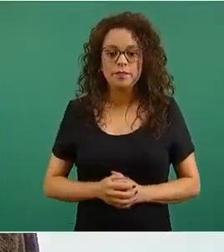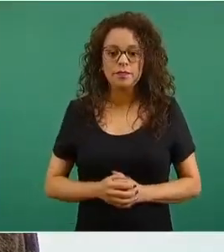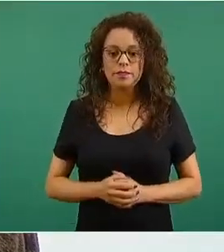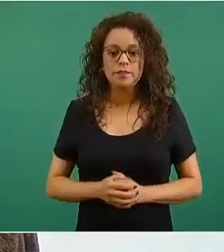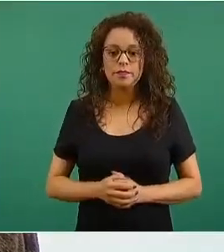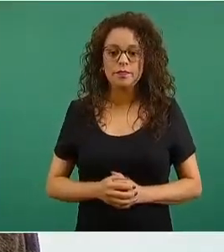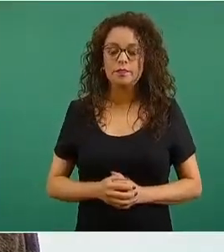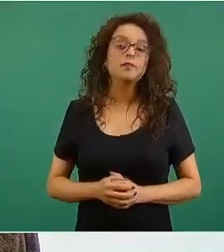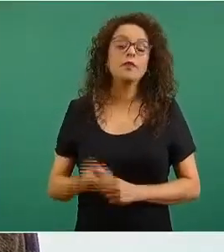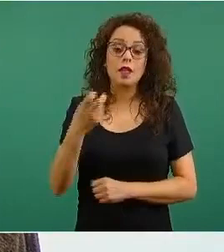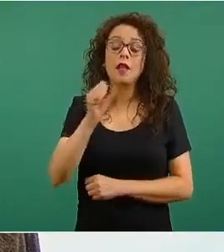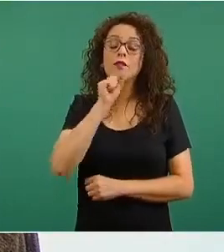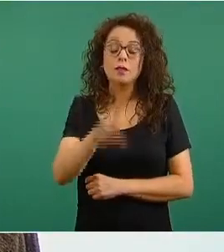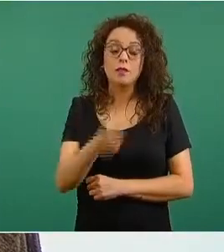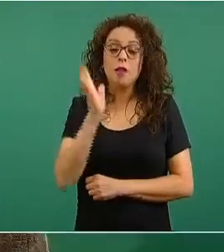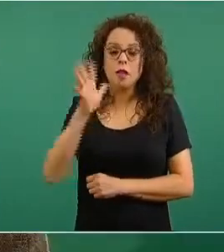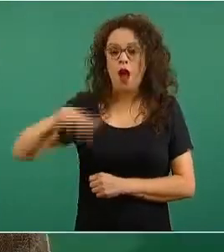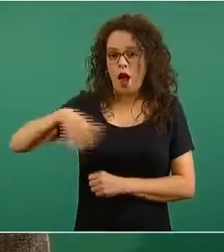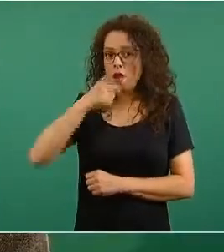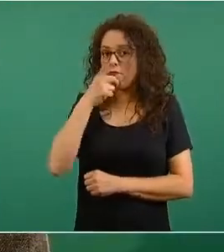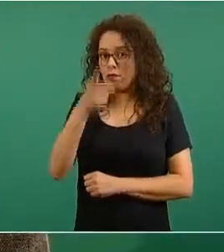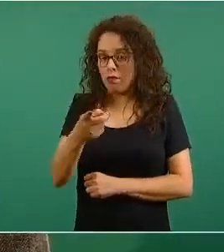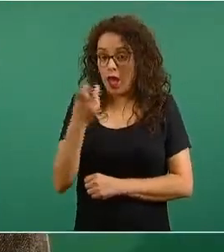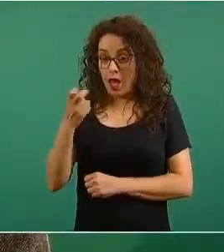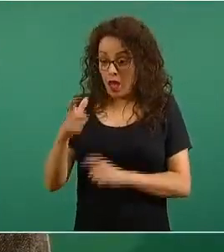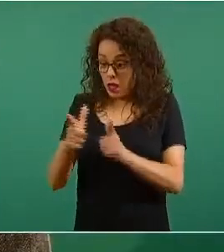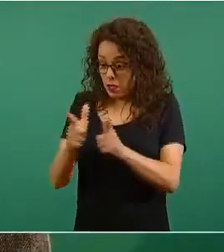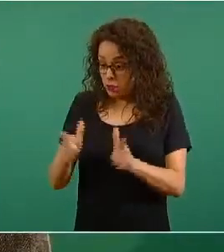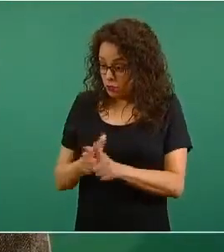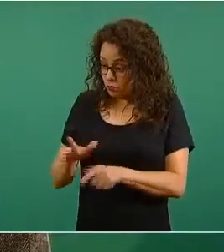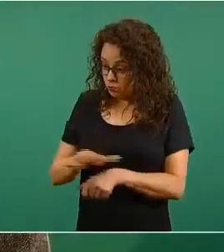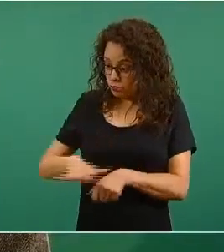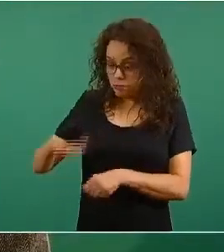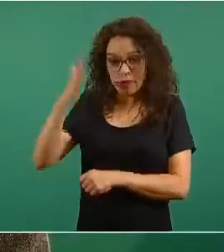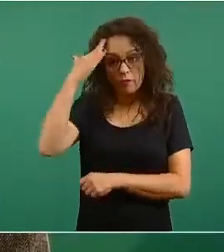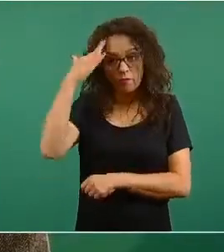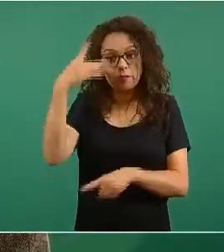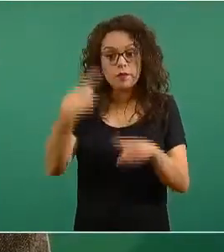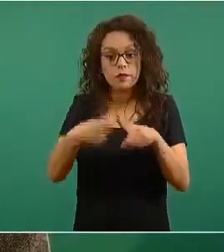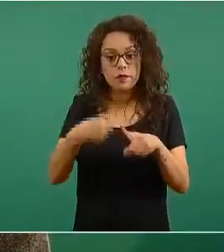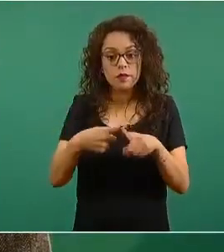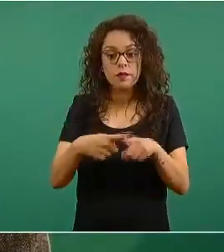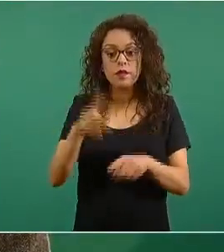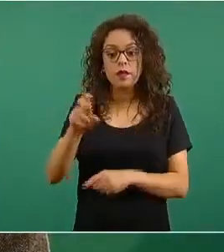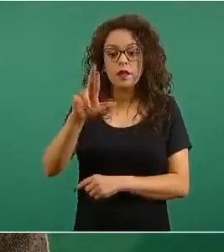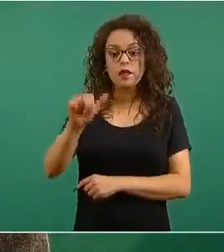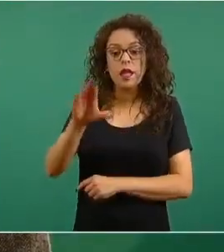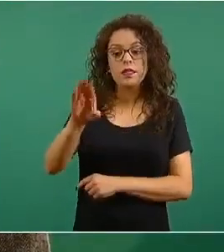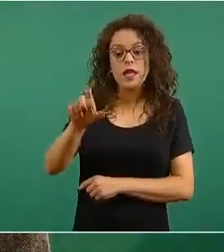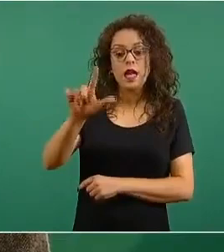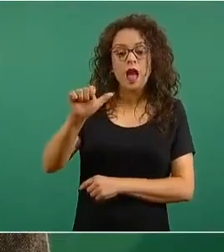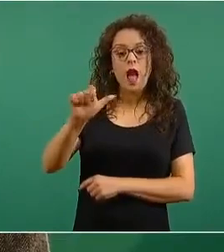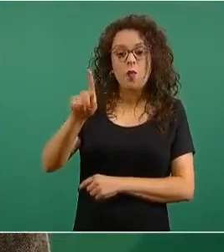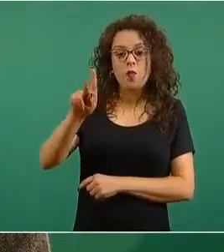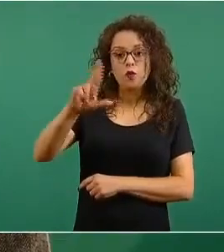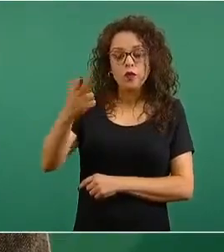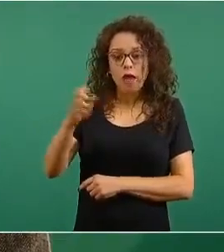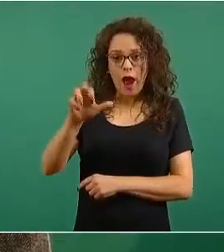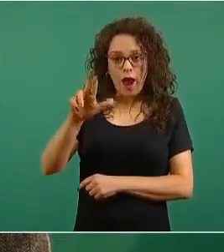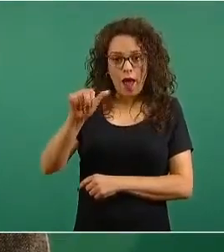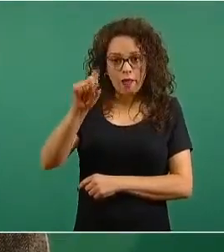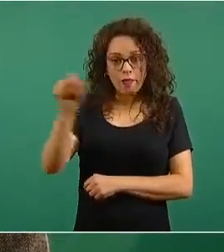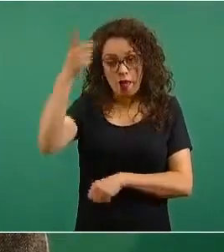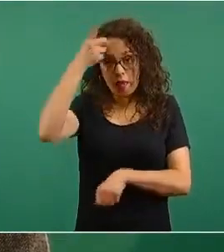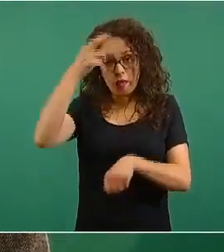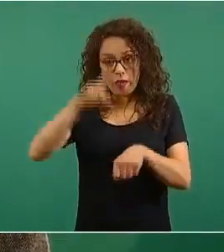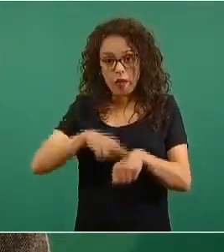dicho, este grupo está encabezado por la doctora Celia Alpuche Aranda, quien es la directora del